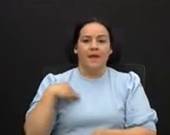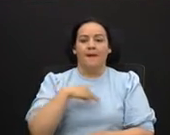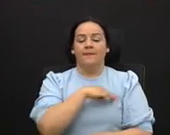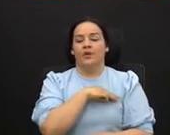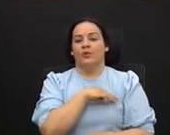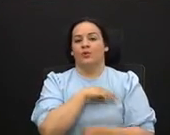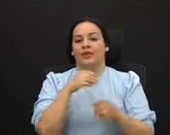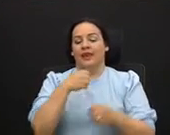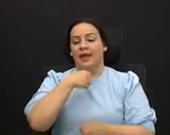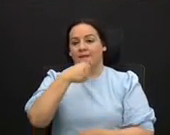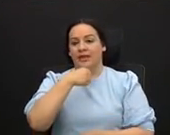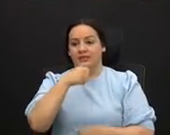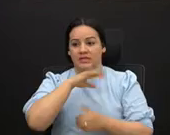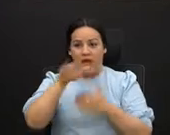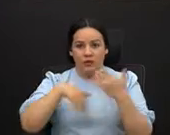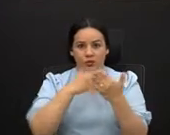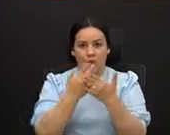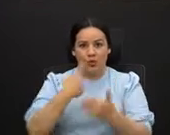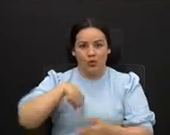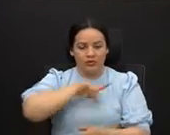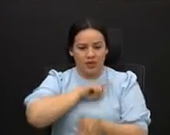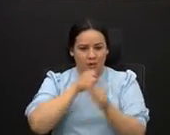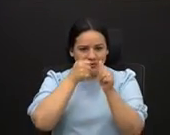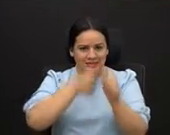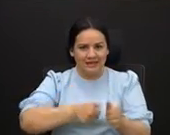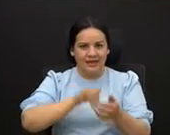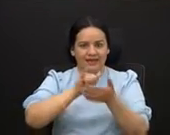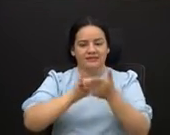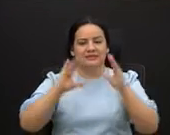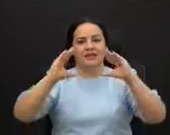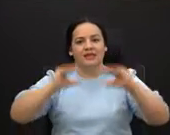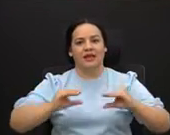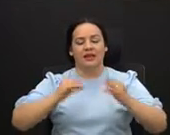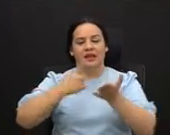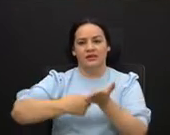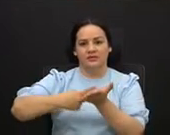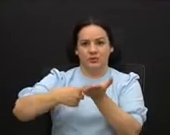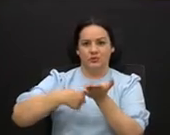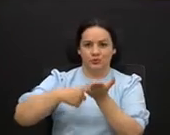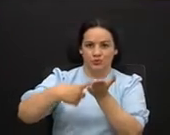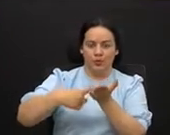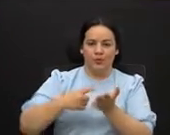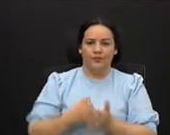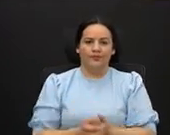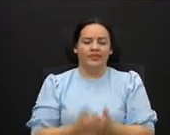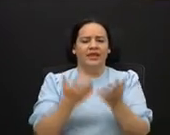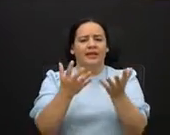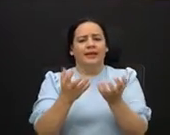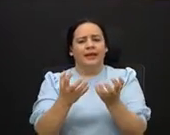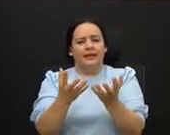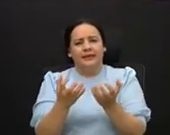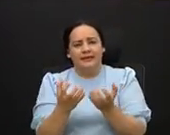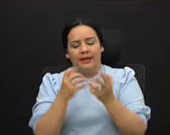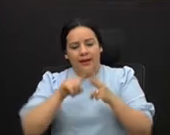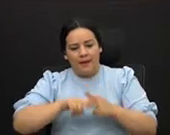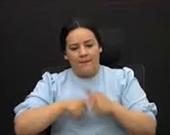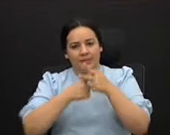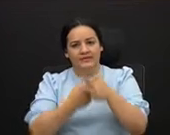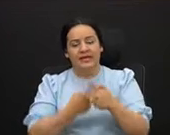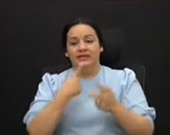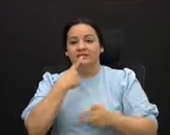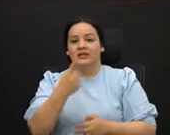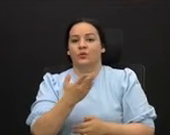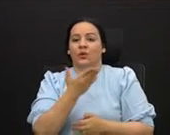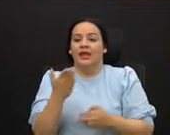todos los que nos están siguiendo en esta tarde de discusión. Quisiera empezar diciendo que en